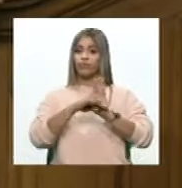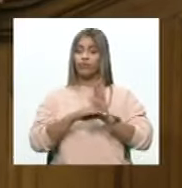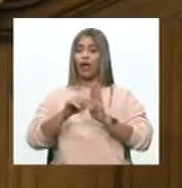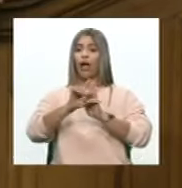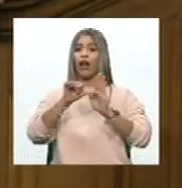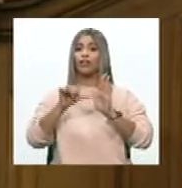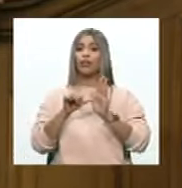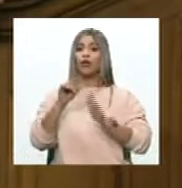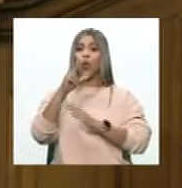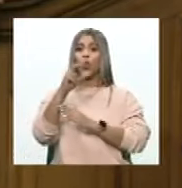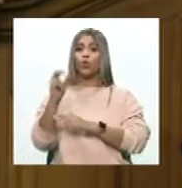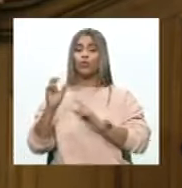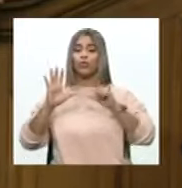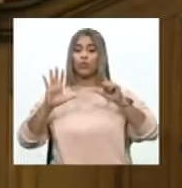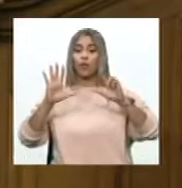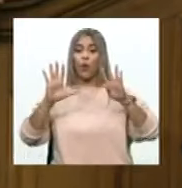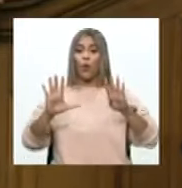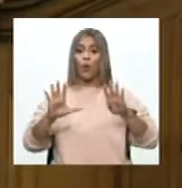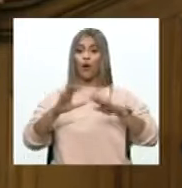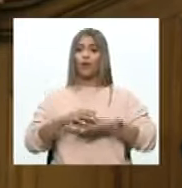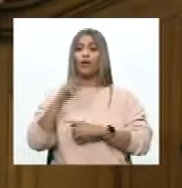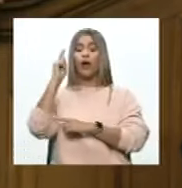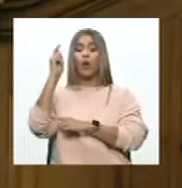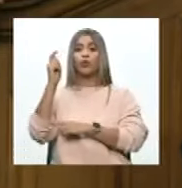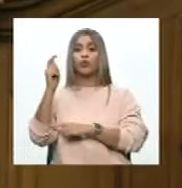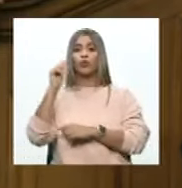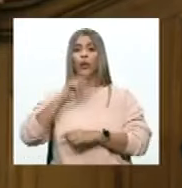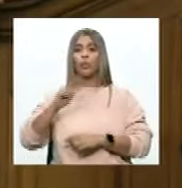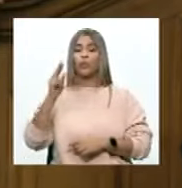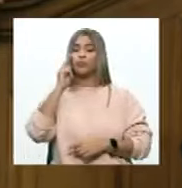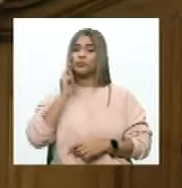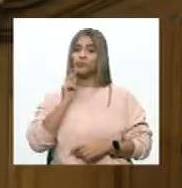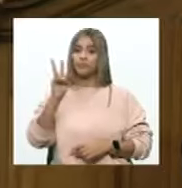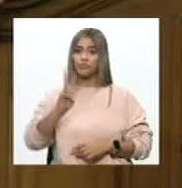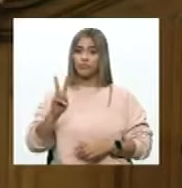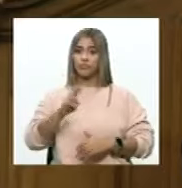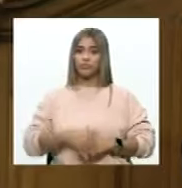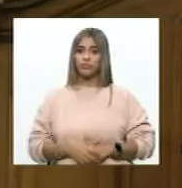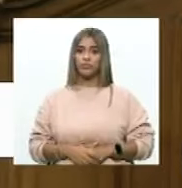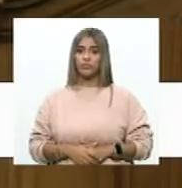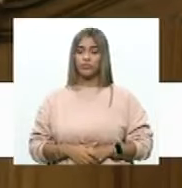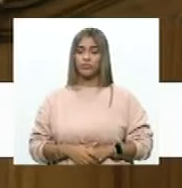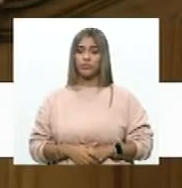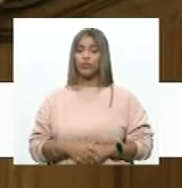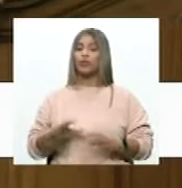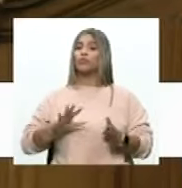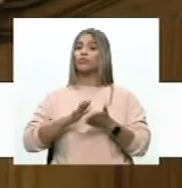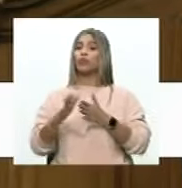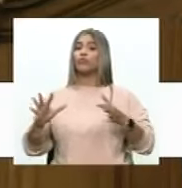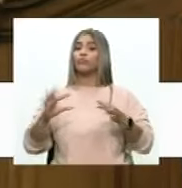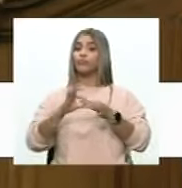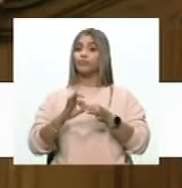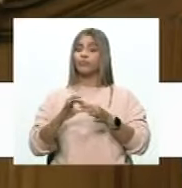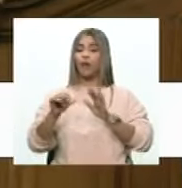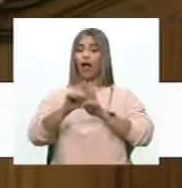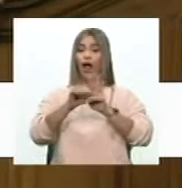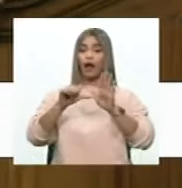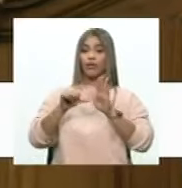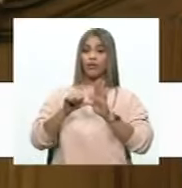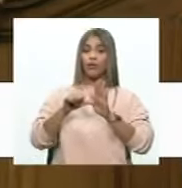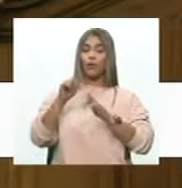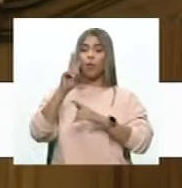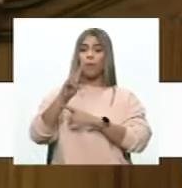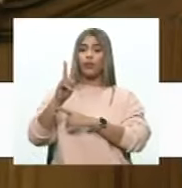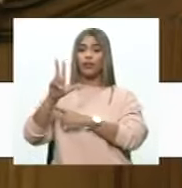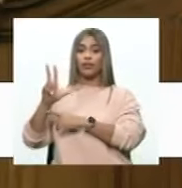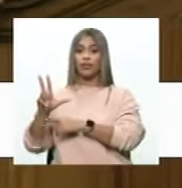artículo 279 de la Constitución de la República Bolivariana de Venezuela, en concordancia con el artículo